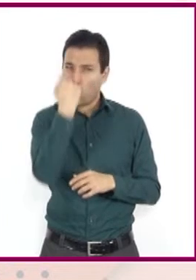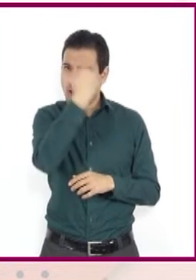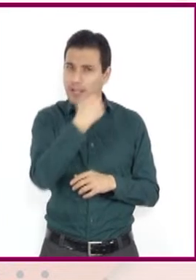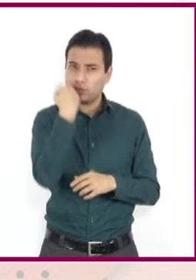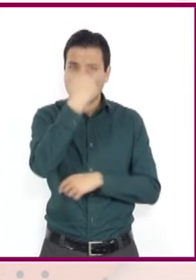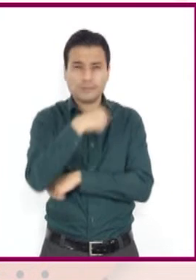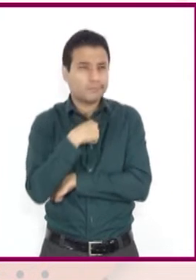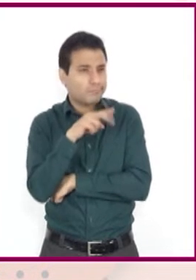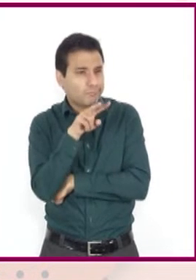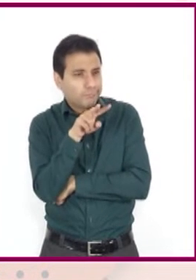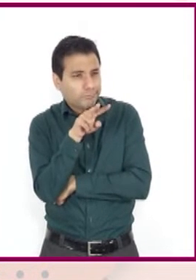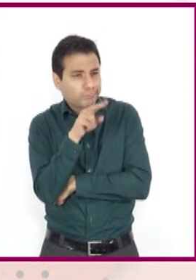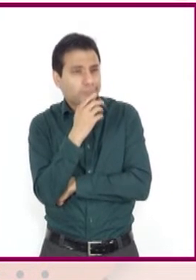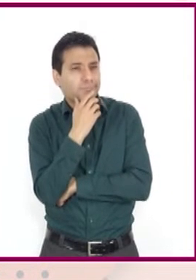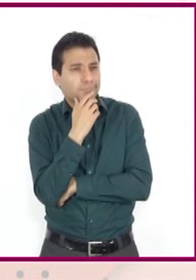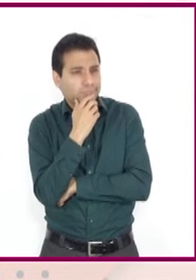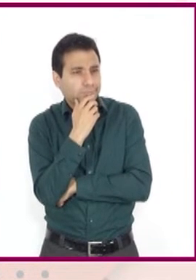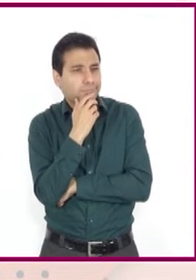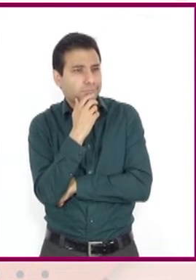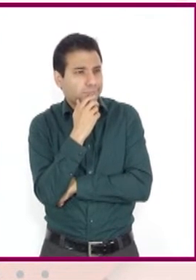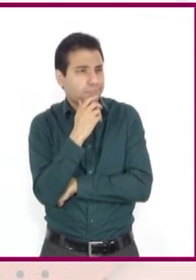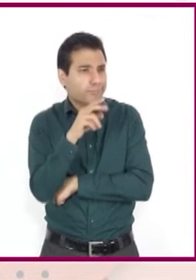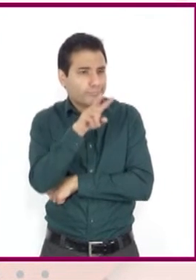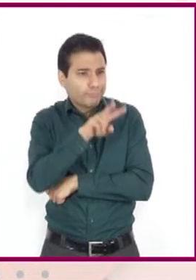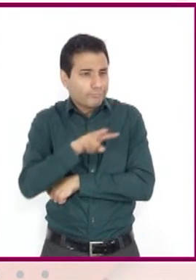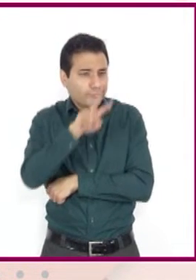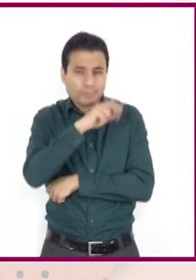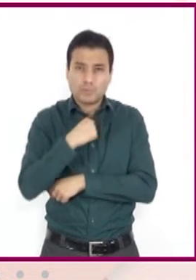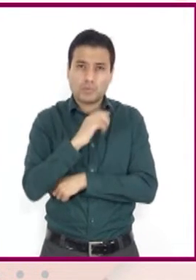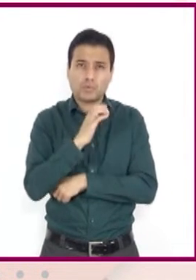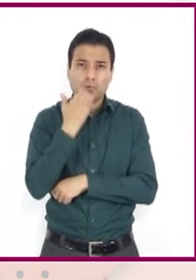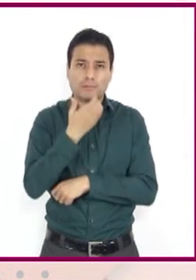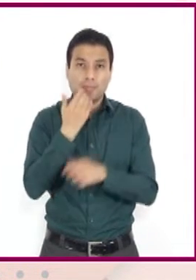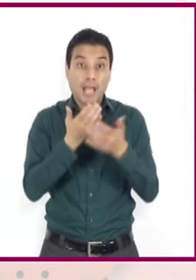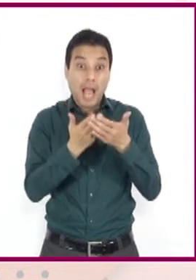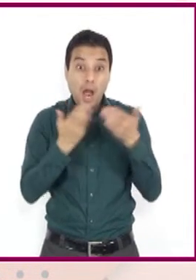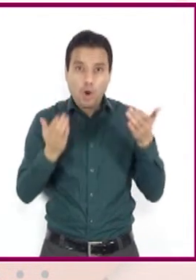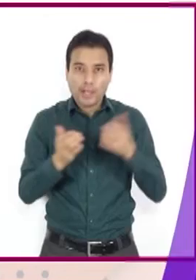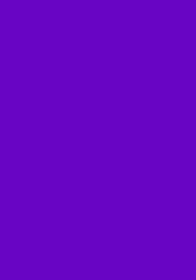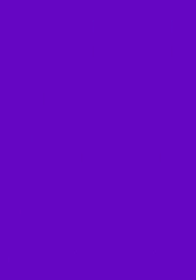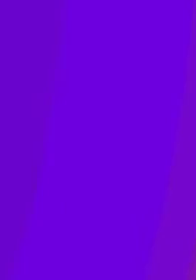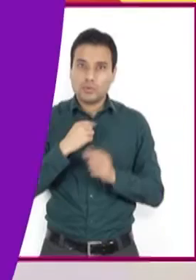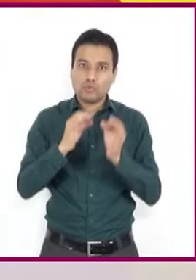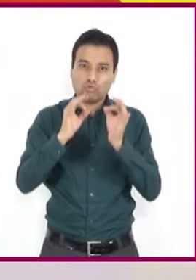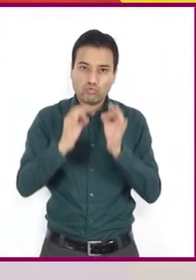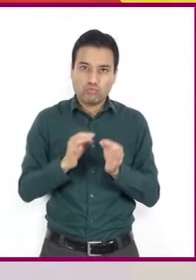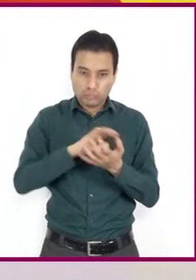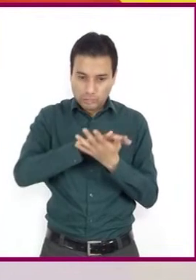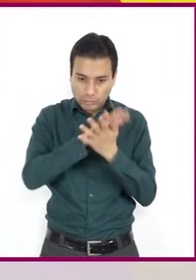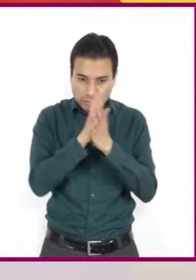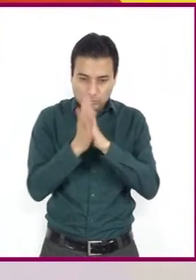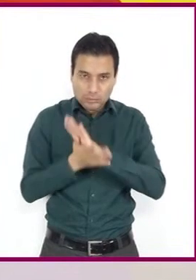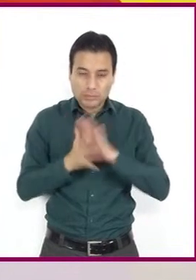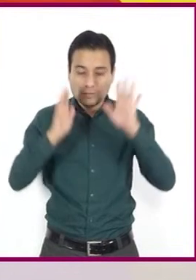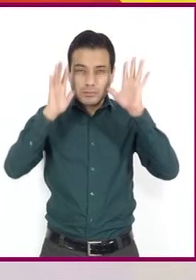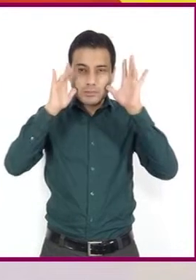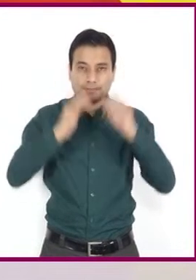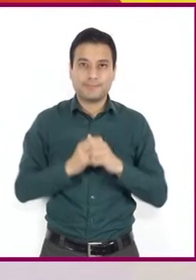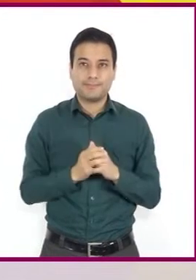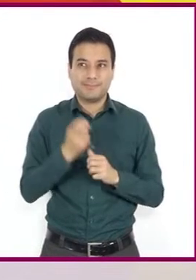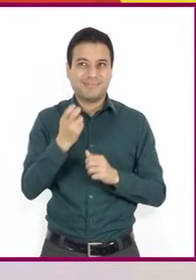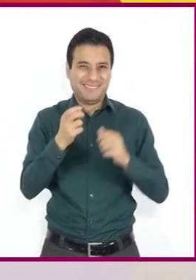inmovilidad, sus oscuros movimientos. Ahora soy un axolotl. En este fragmento del